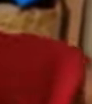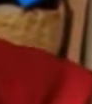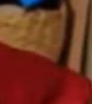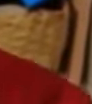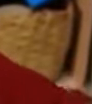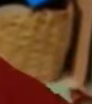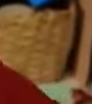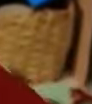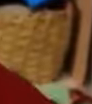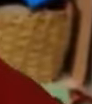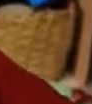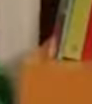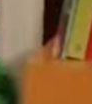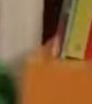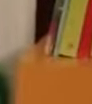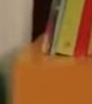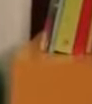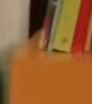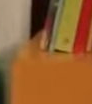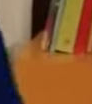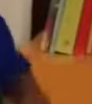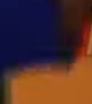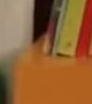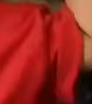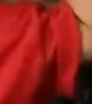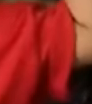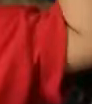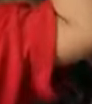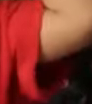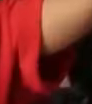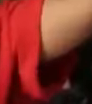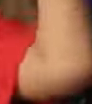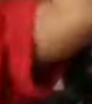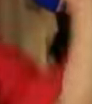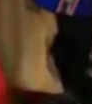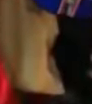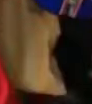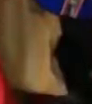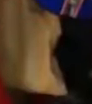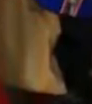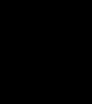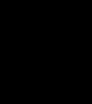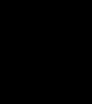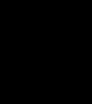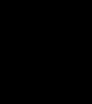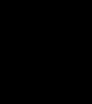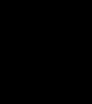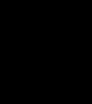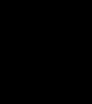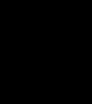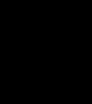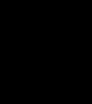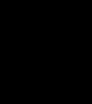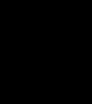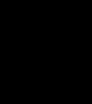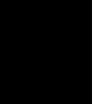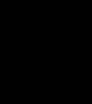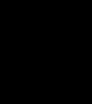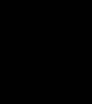se va, se va. ¡Se fue! ¡Qué jonronazo!